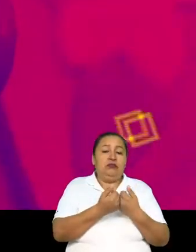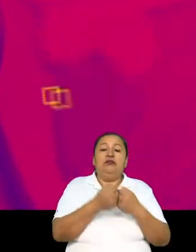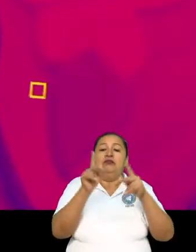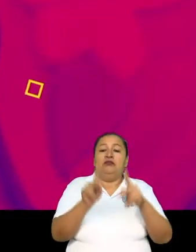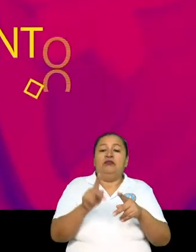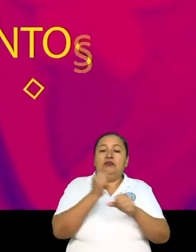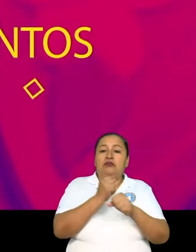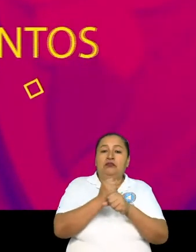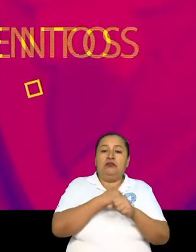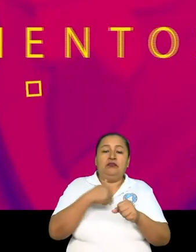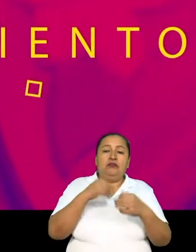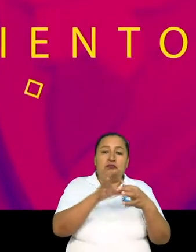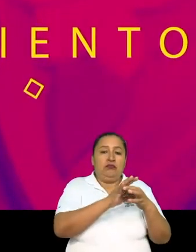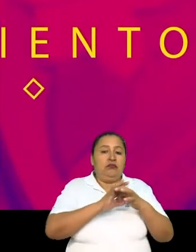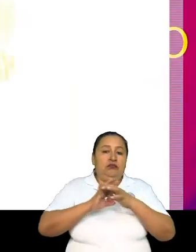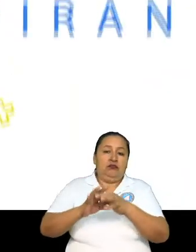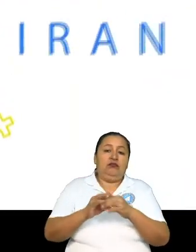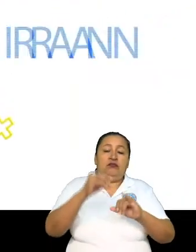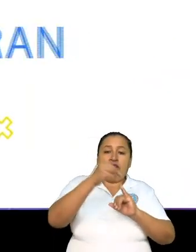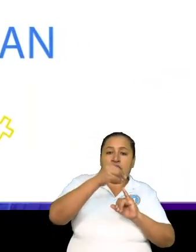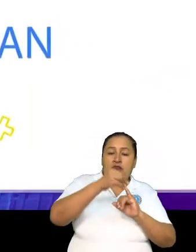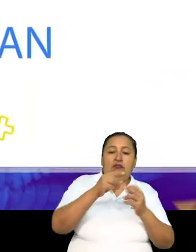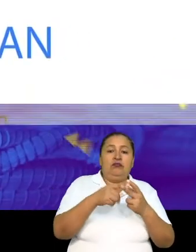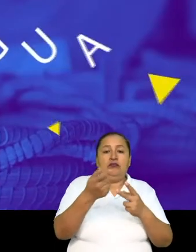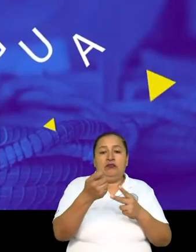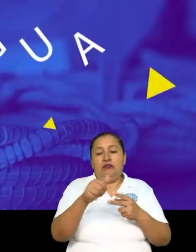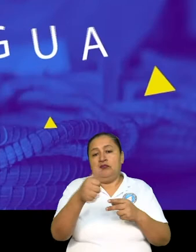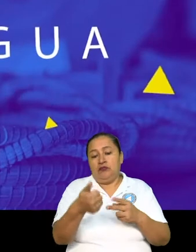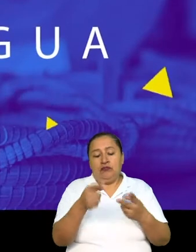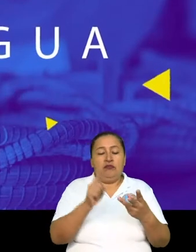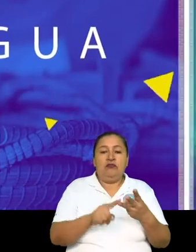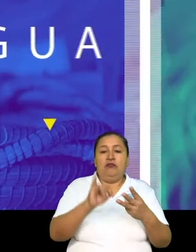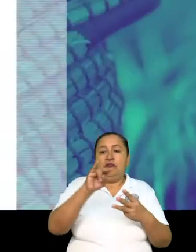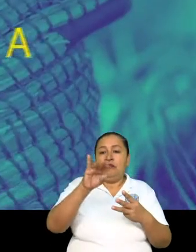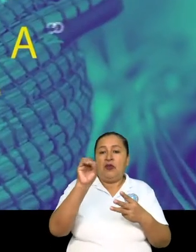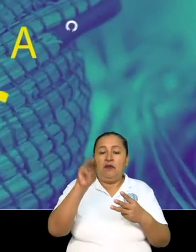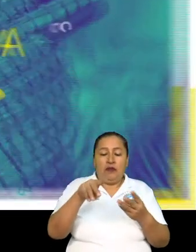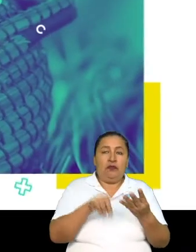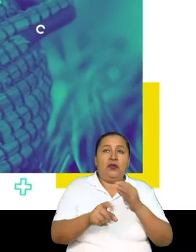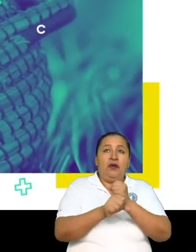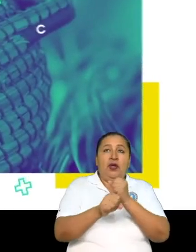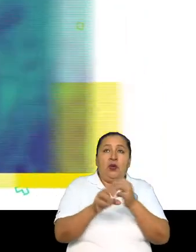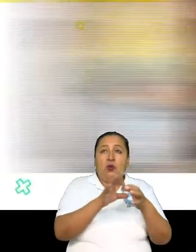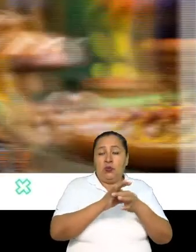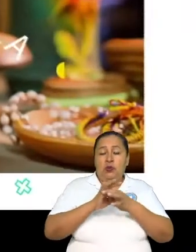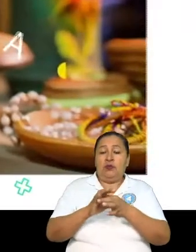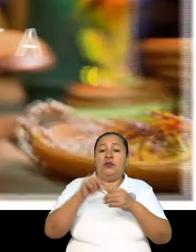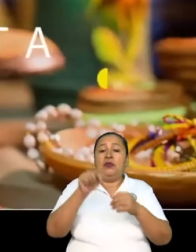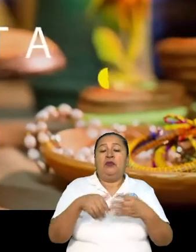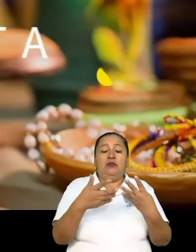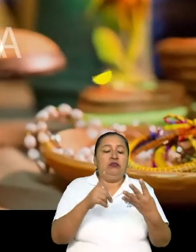Este es un trabajo que se hace en conjunto con INATEC, ¿verdad?, Canal 6, por supuesto, INIFON está también trabajando con nosotros, está